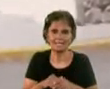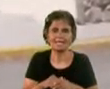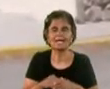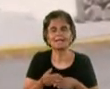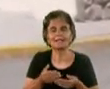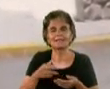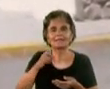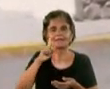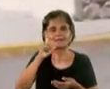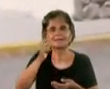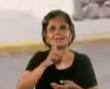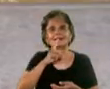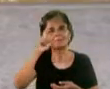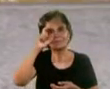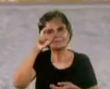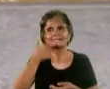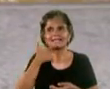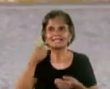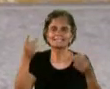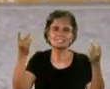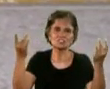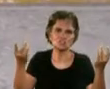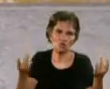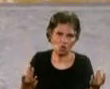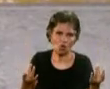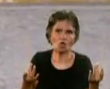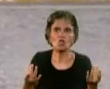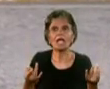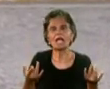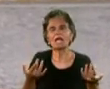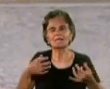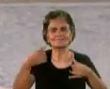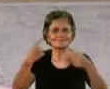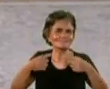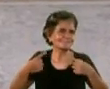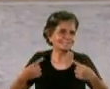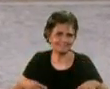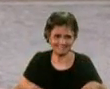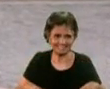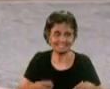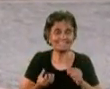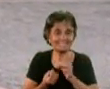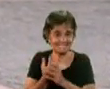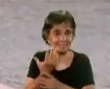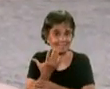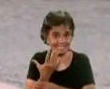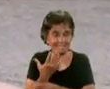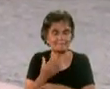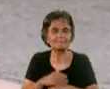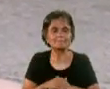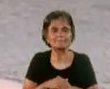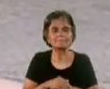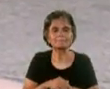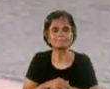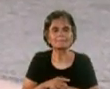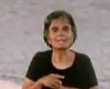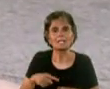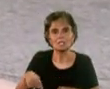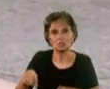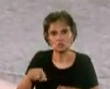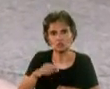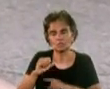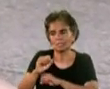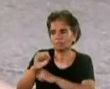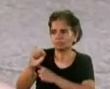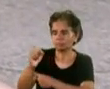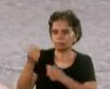yoga, gap aeróbico, pilates flex. Bueno, todas esas actividades se realizan en el turno mañana, más allá que nosotros ya contamos con la